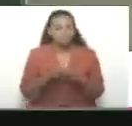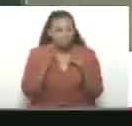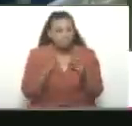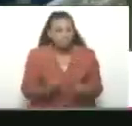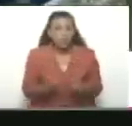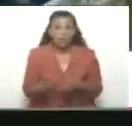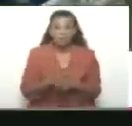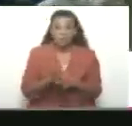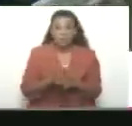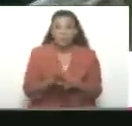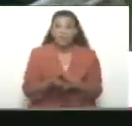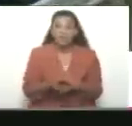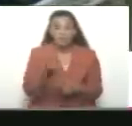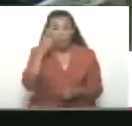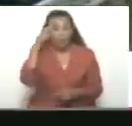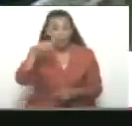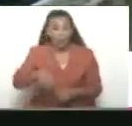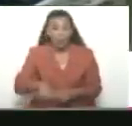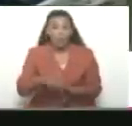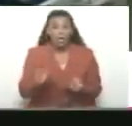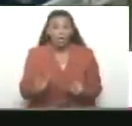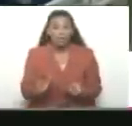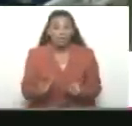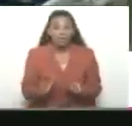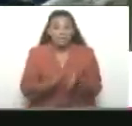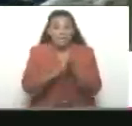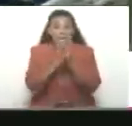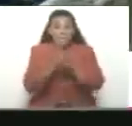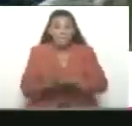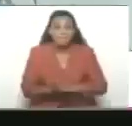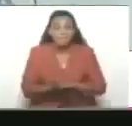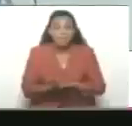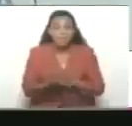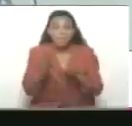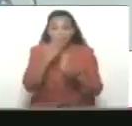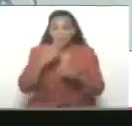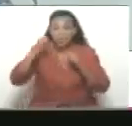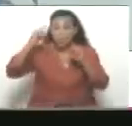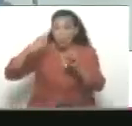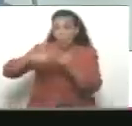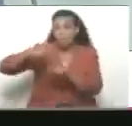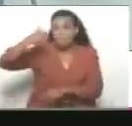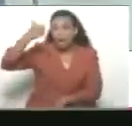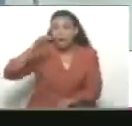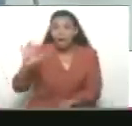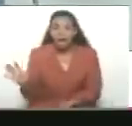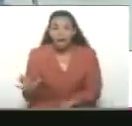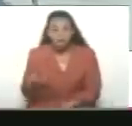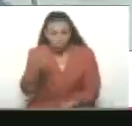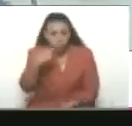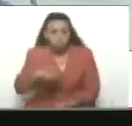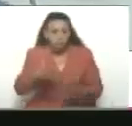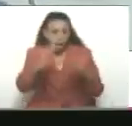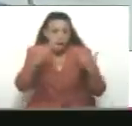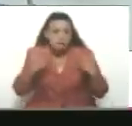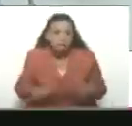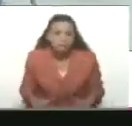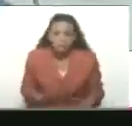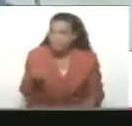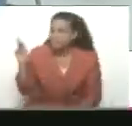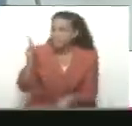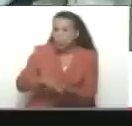y en funcionamiento si hoy Apenas usted termine este acto viene alguien con un padecimiento va a ser atendido en este